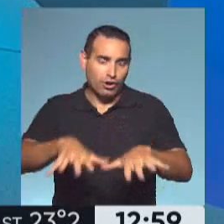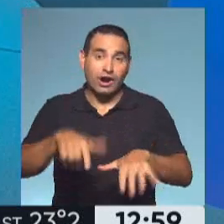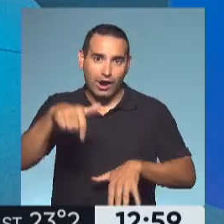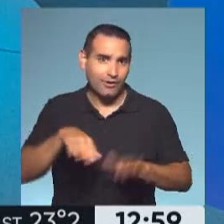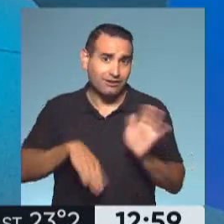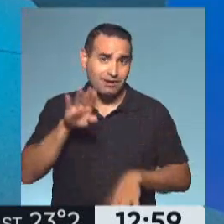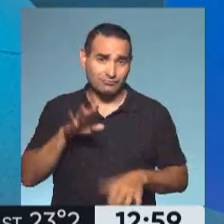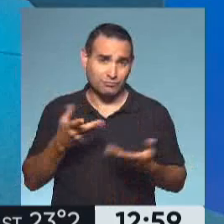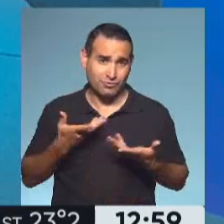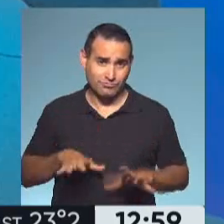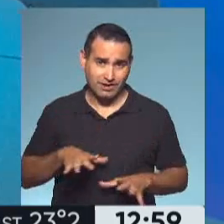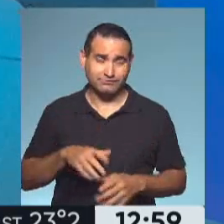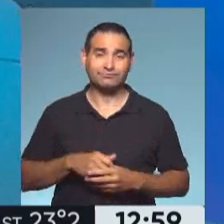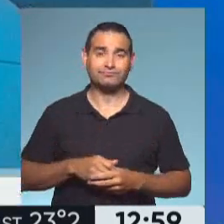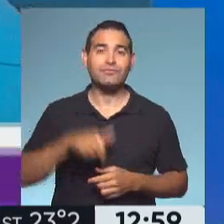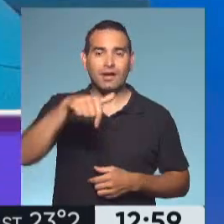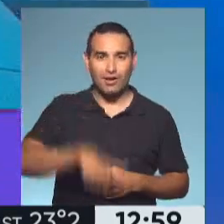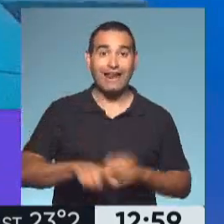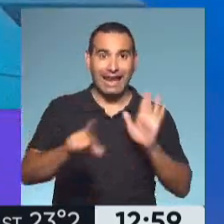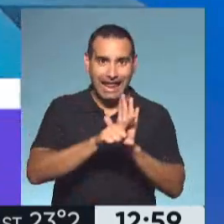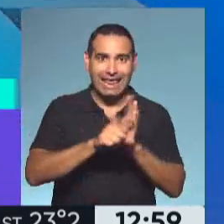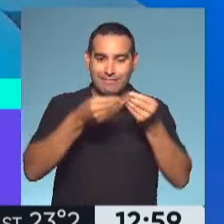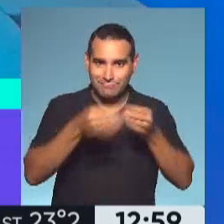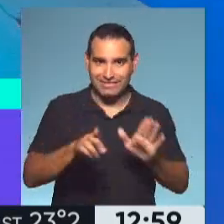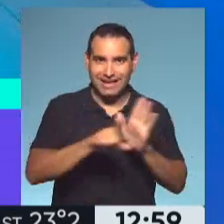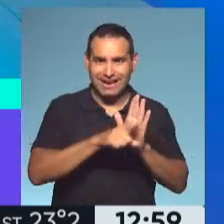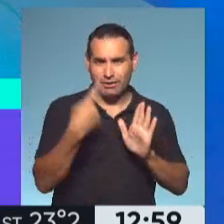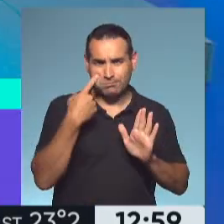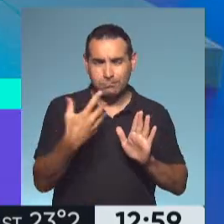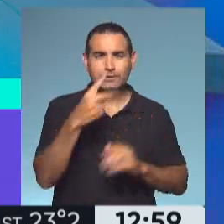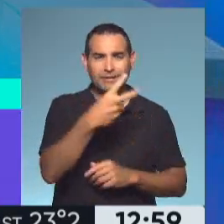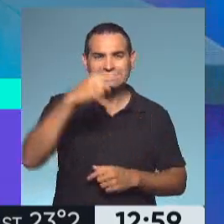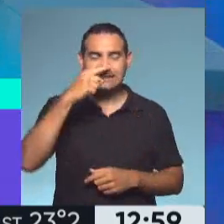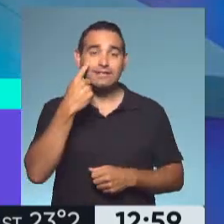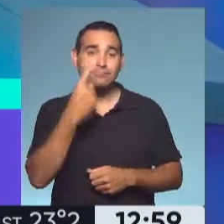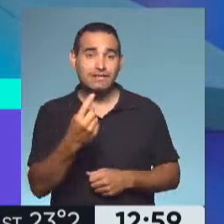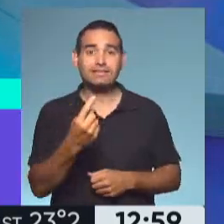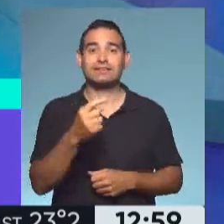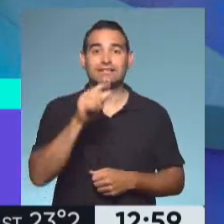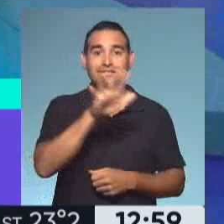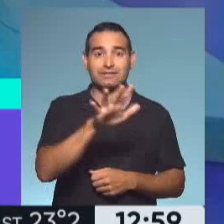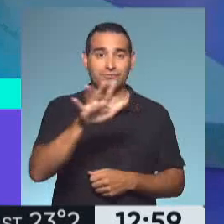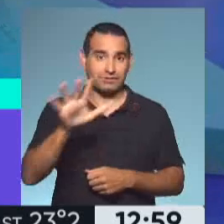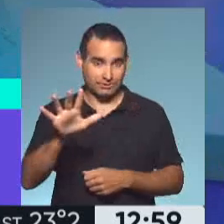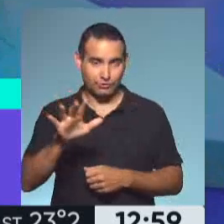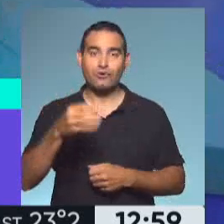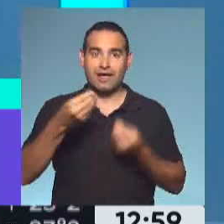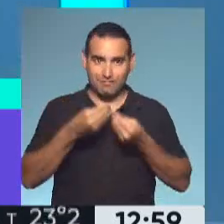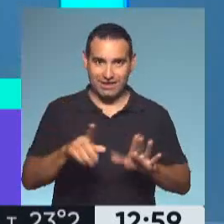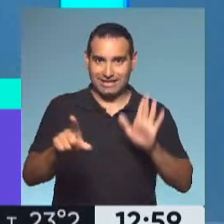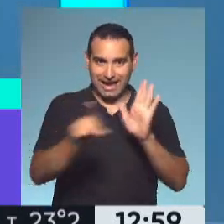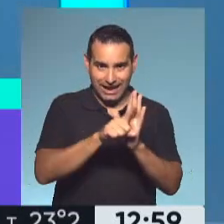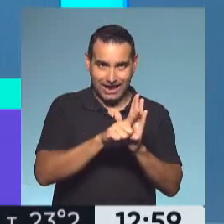es una realidad? Bueno, hoy entra en vigencia la ley. Sí. La ley que todos conocemos, la 27.555. Entra en vigencia la ley